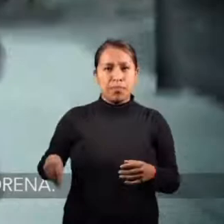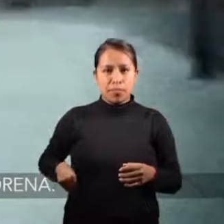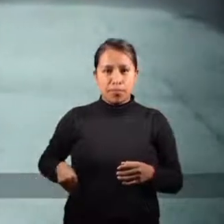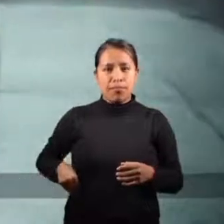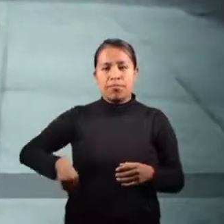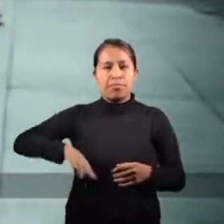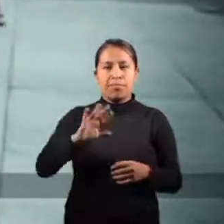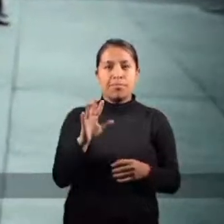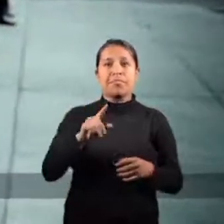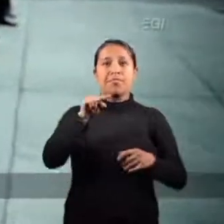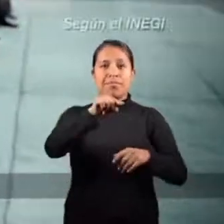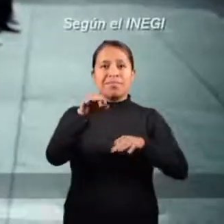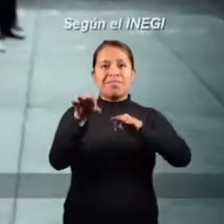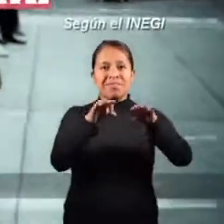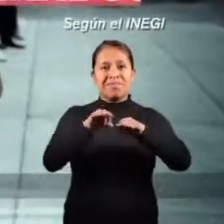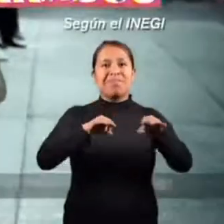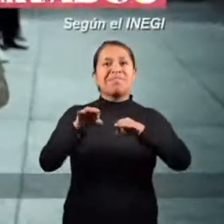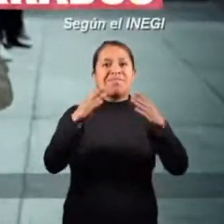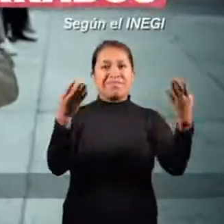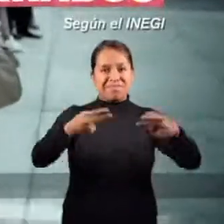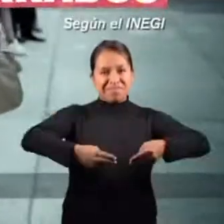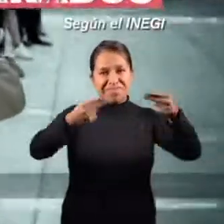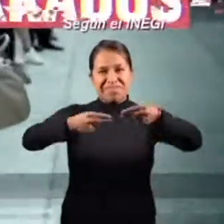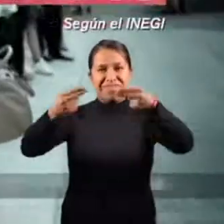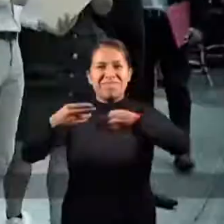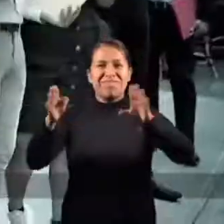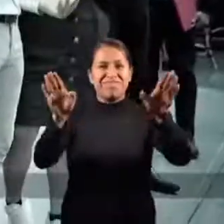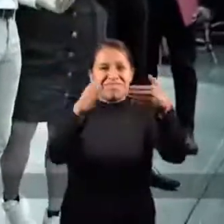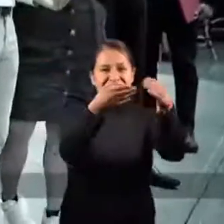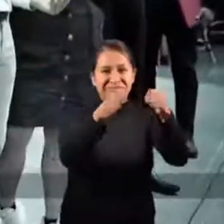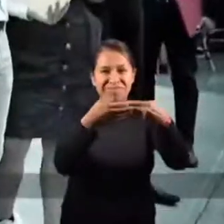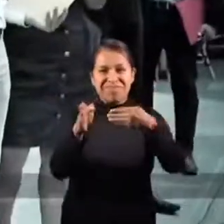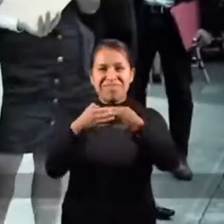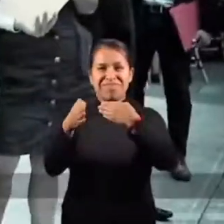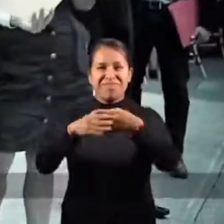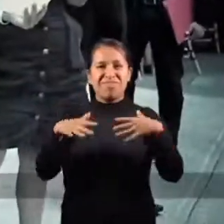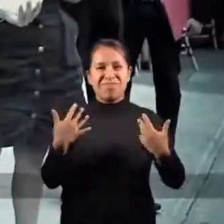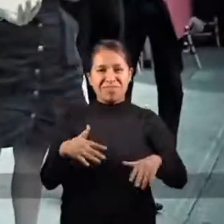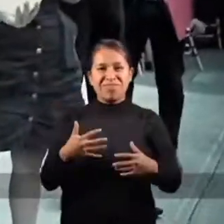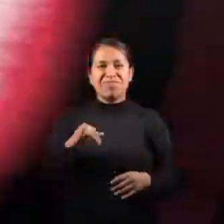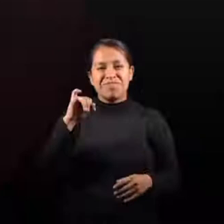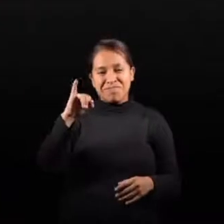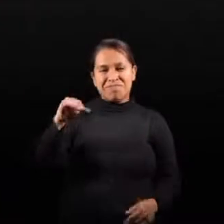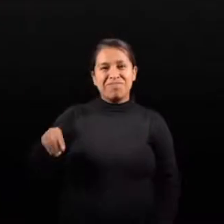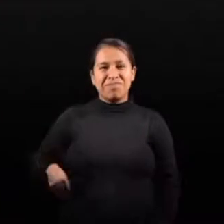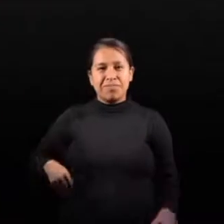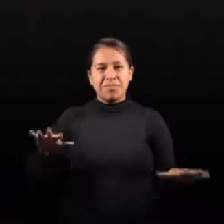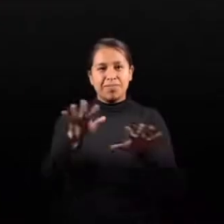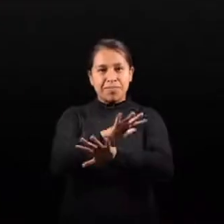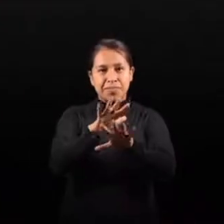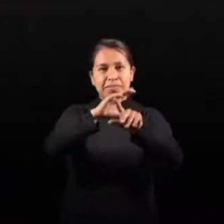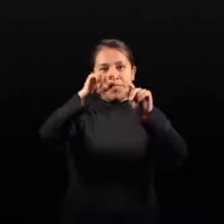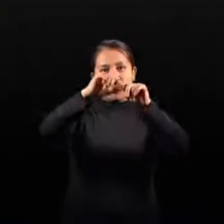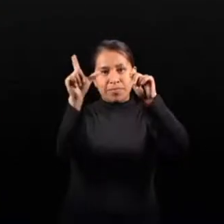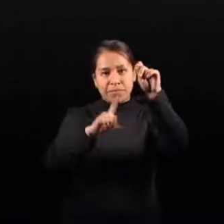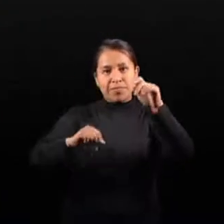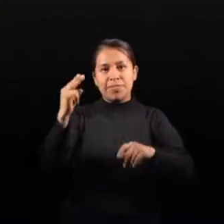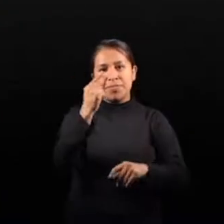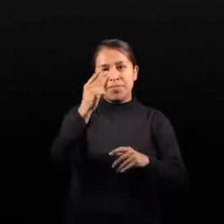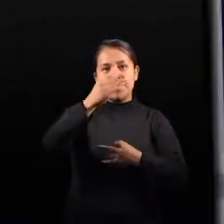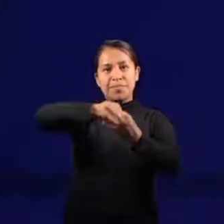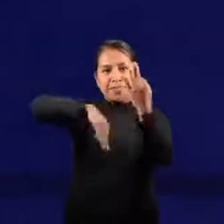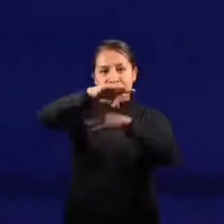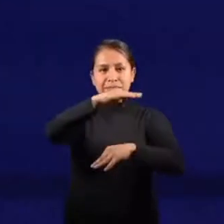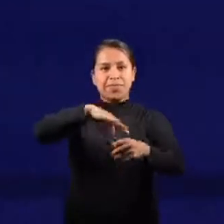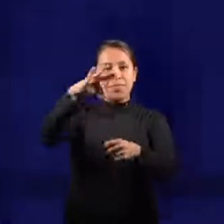Morena. No haber evitado que más de 1,000,000 de negocios cerraran, sí fue culpa de Morena. Ponle un alto a Morena y a la destrucción de